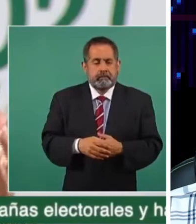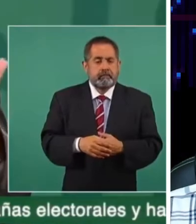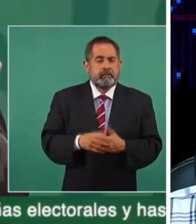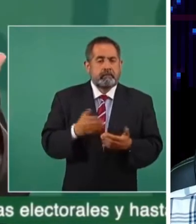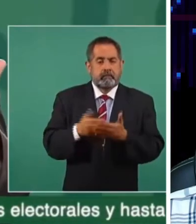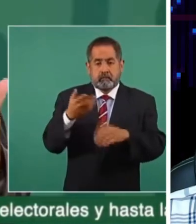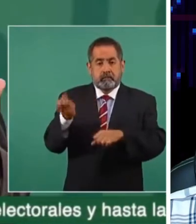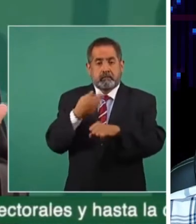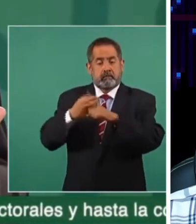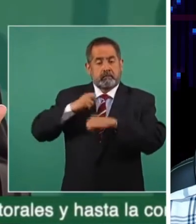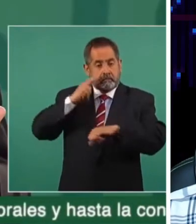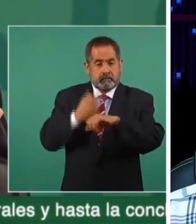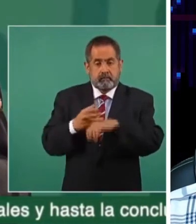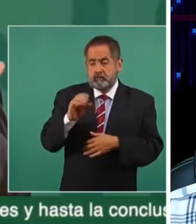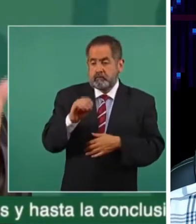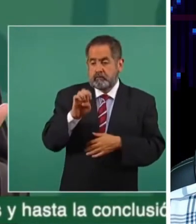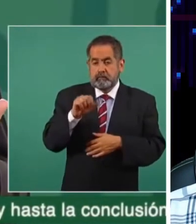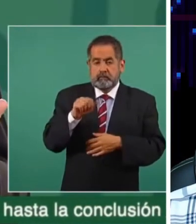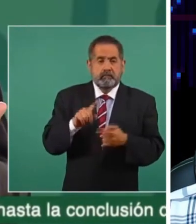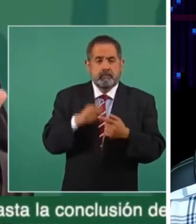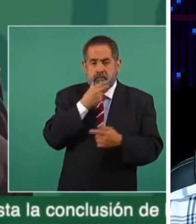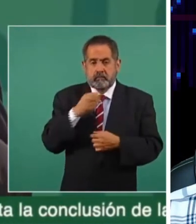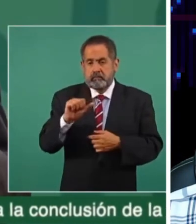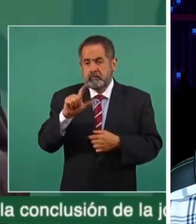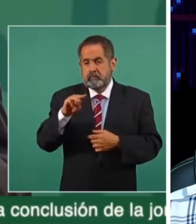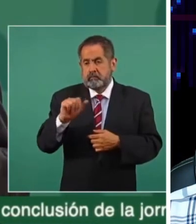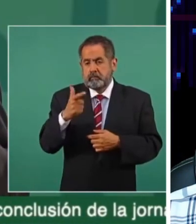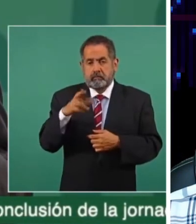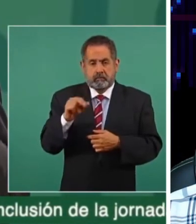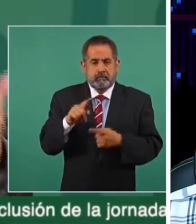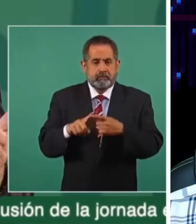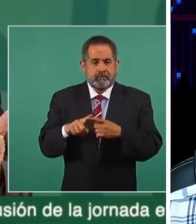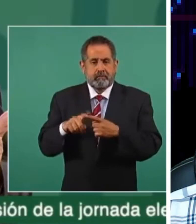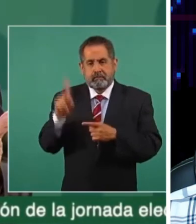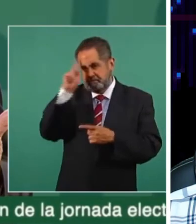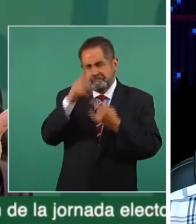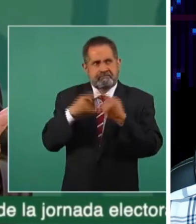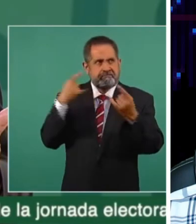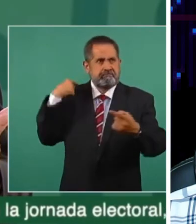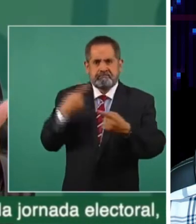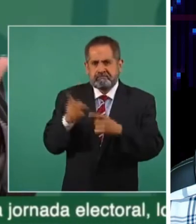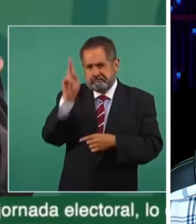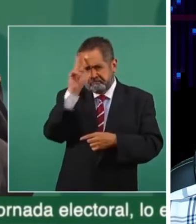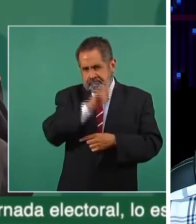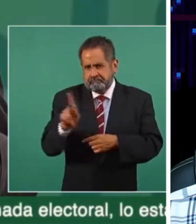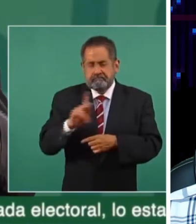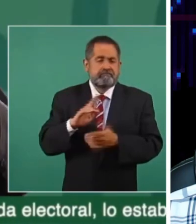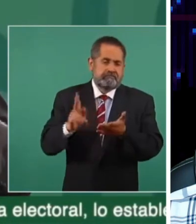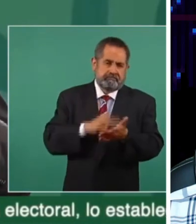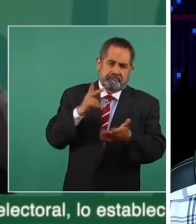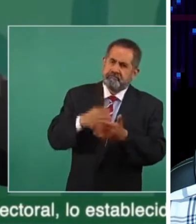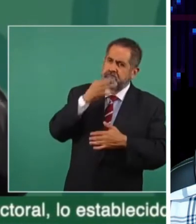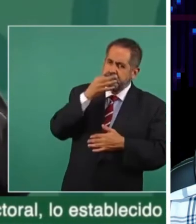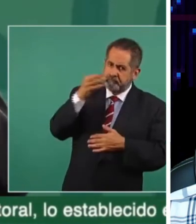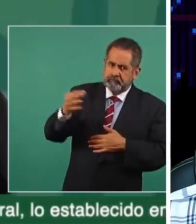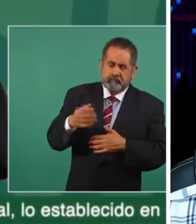actual secretario general de la OEA, el señor Almagro, ha sido una de las peores en la historia. Y se lo hemos dicho en las sesiones,